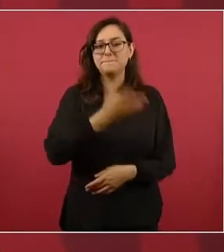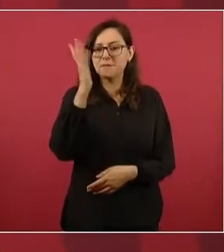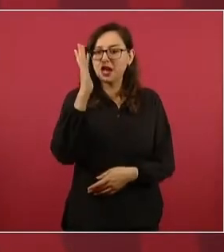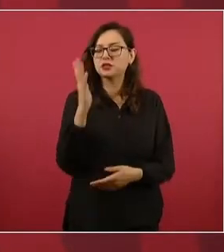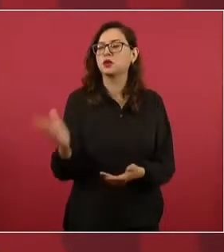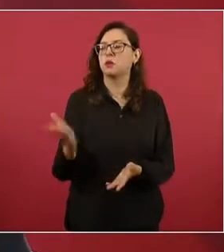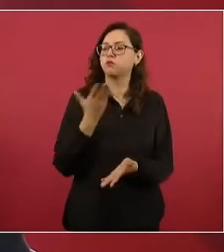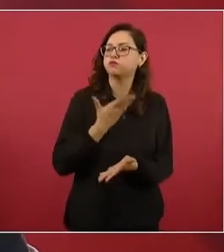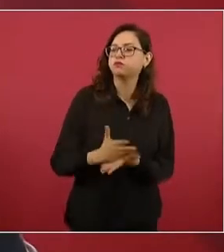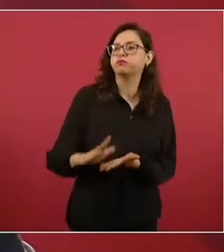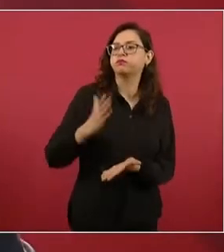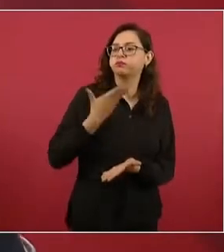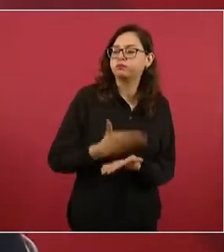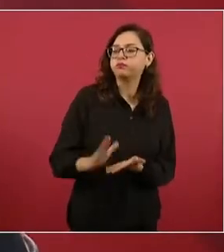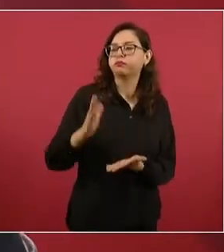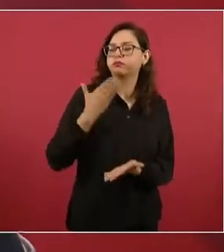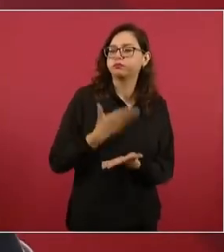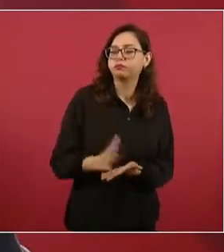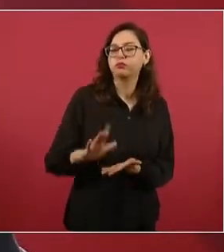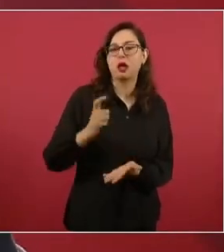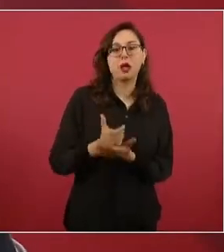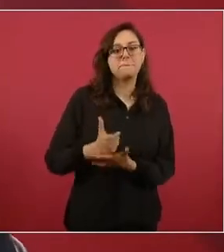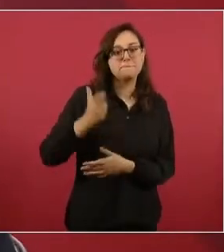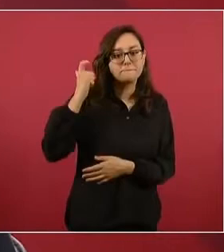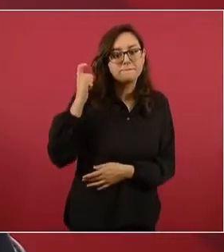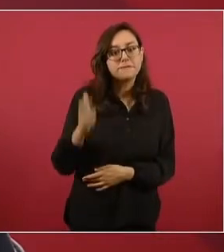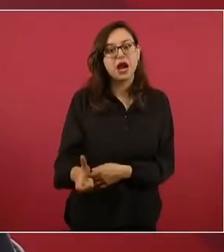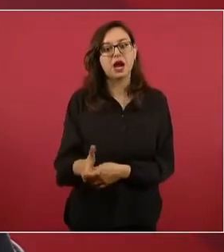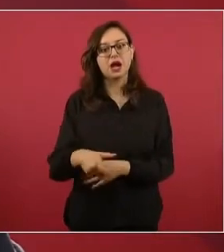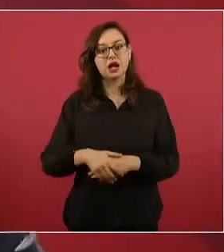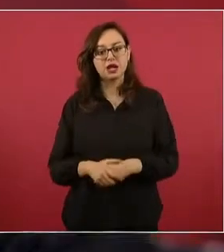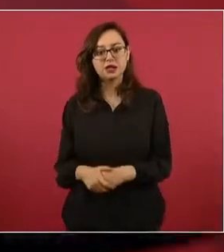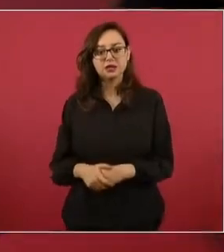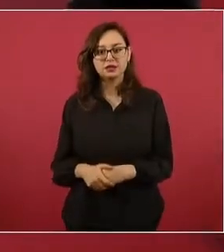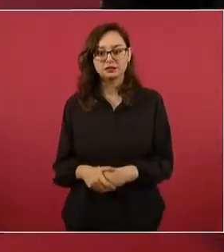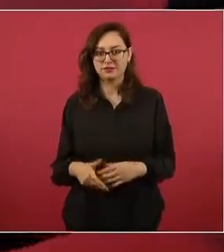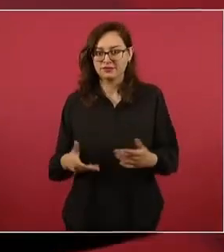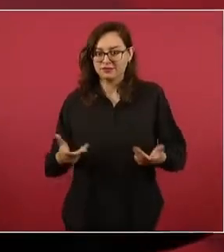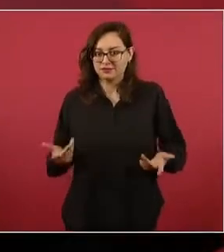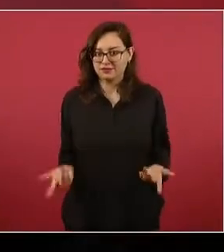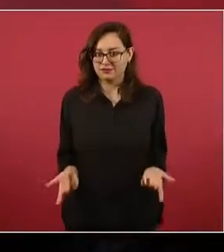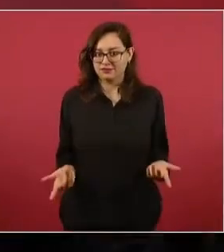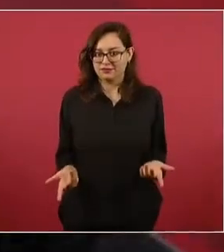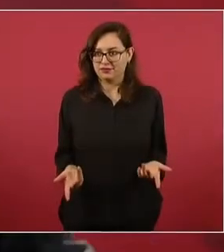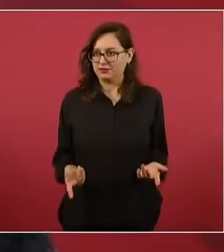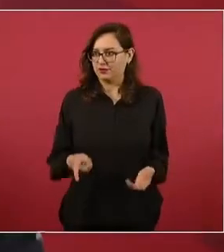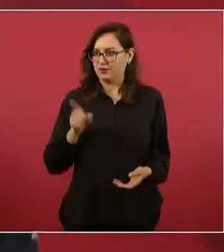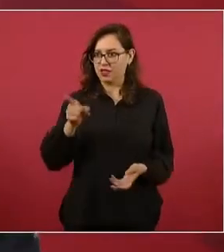del hospital y de la operación del hospital, todo por influyentismo.